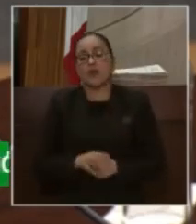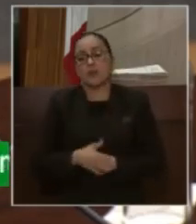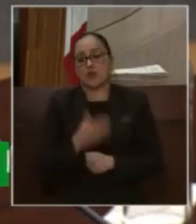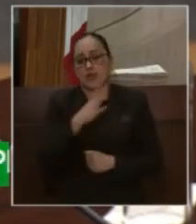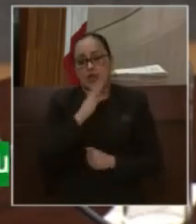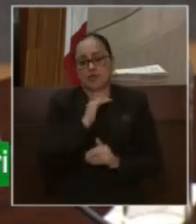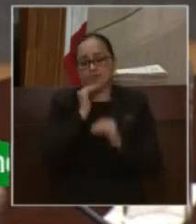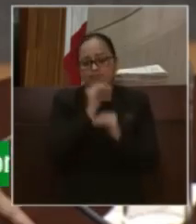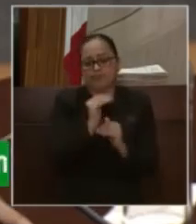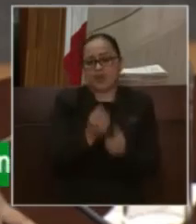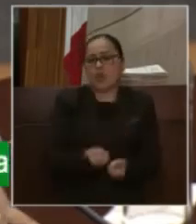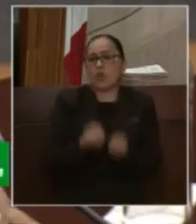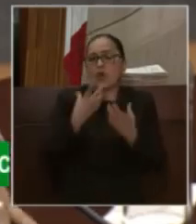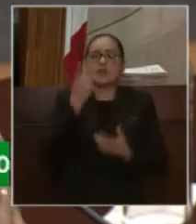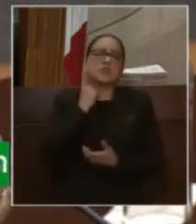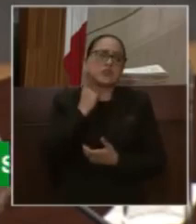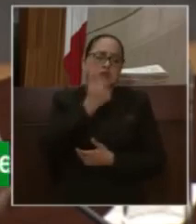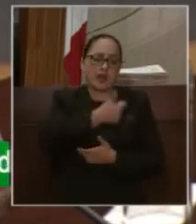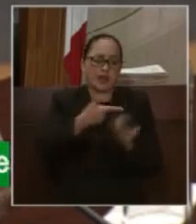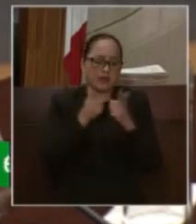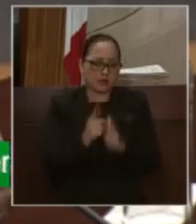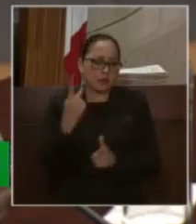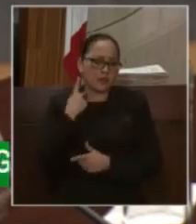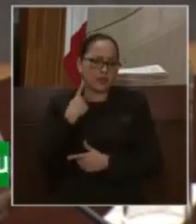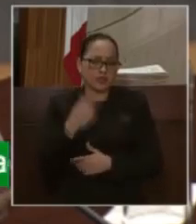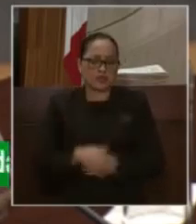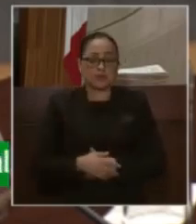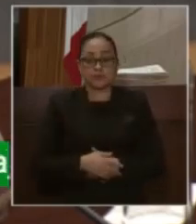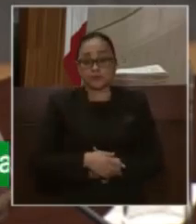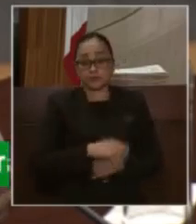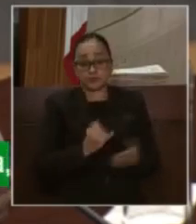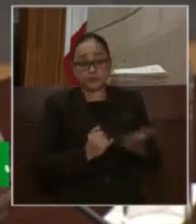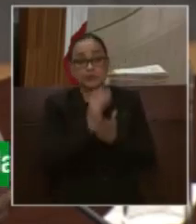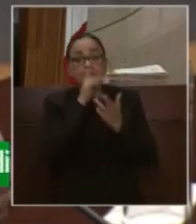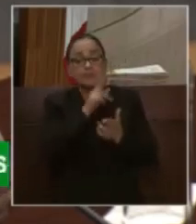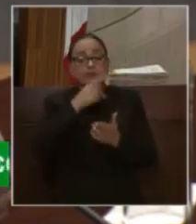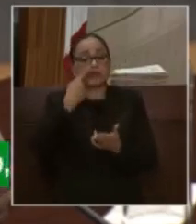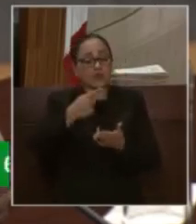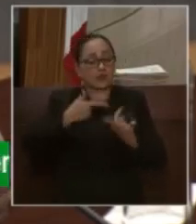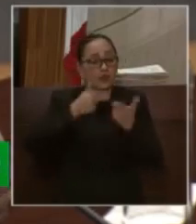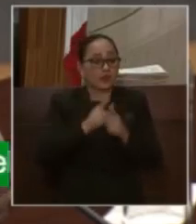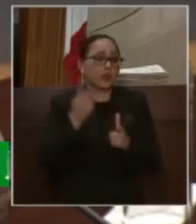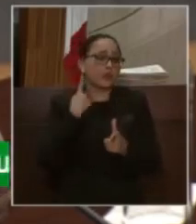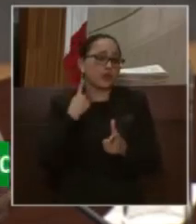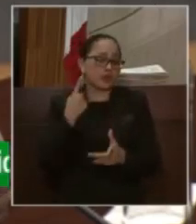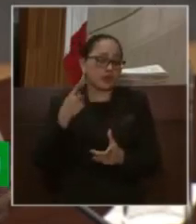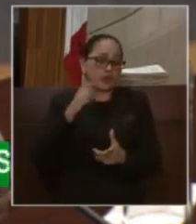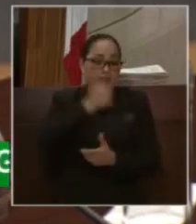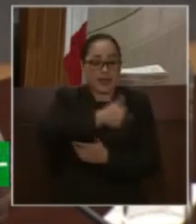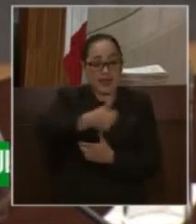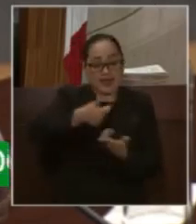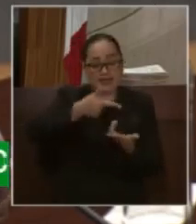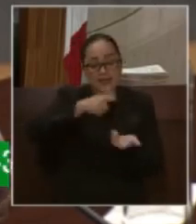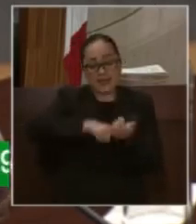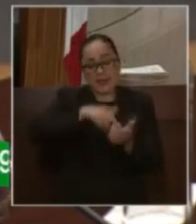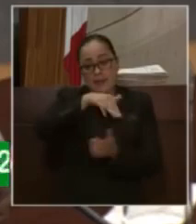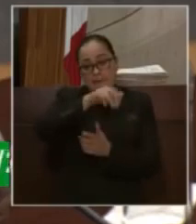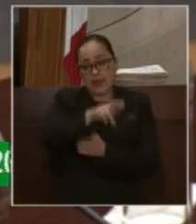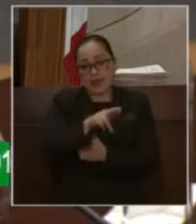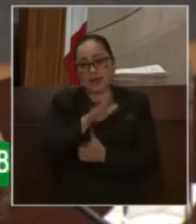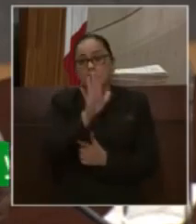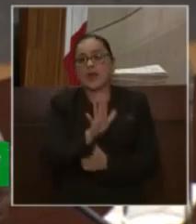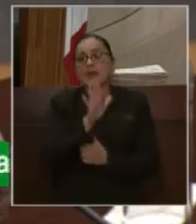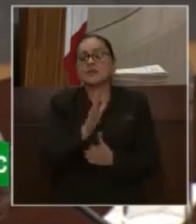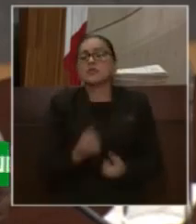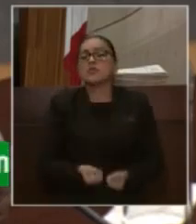límites de sobrerepresentación. Se propone que no es factible que la determinación del partido coaligado al que le corresponde cada curul por mayoría relativa se base